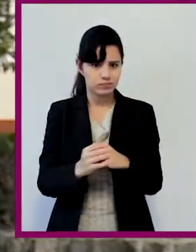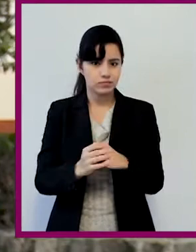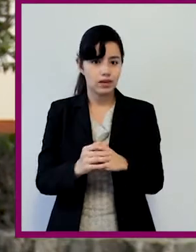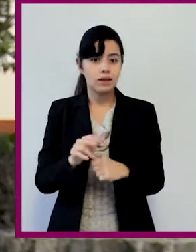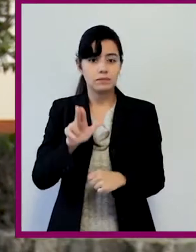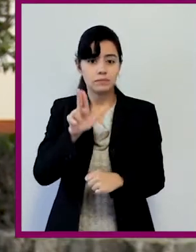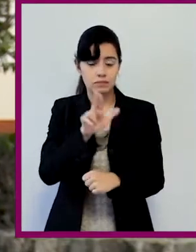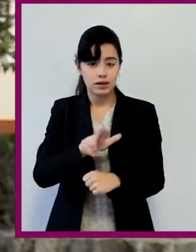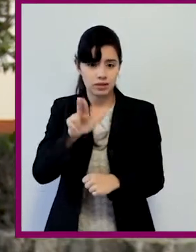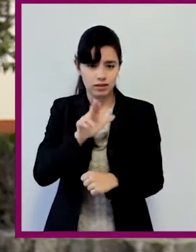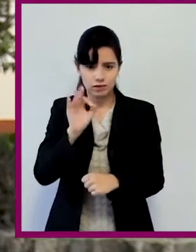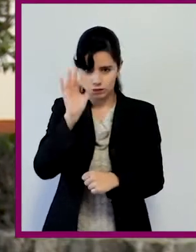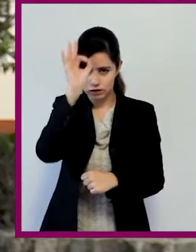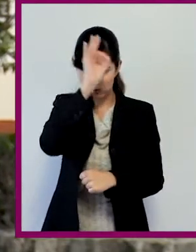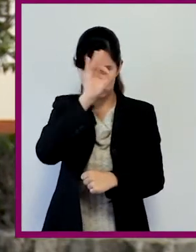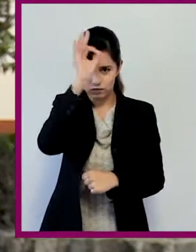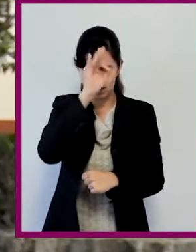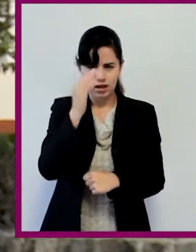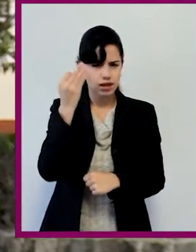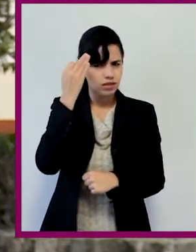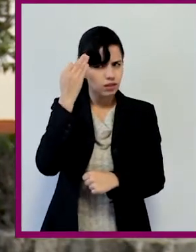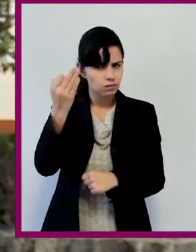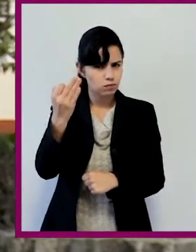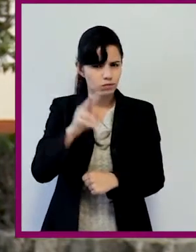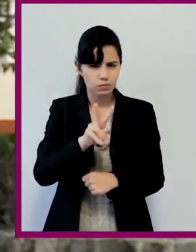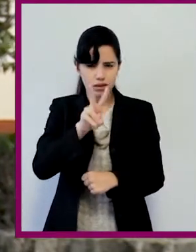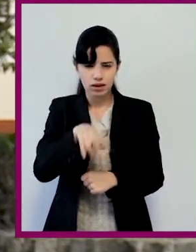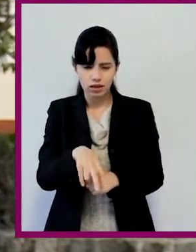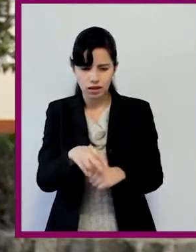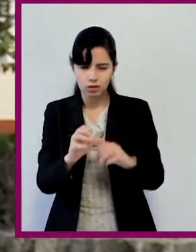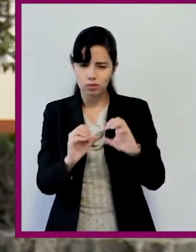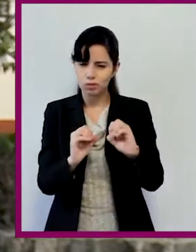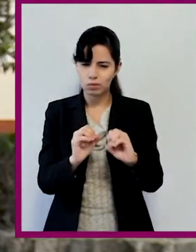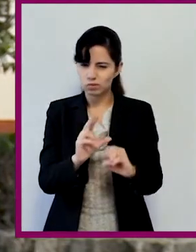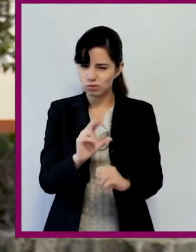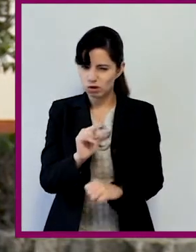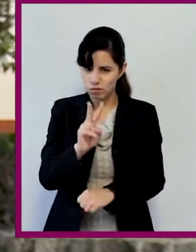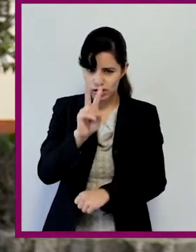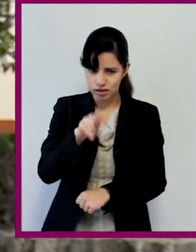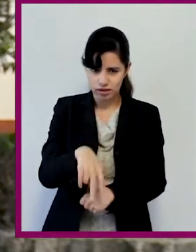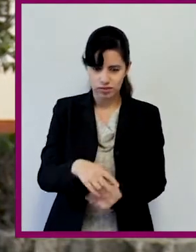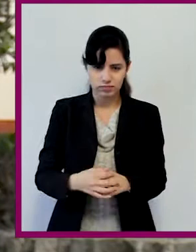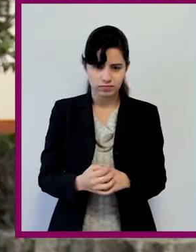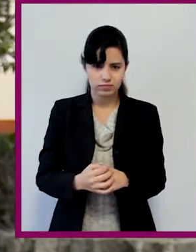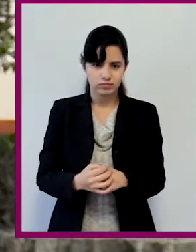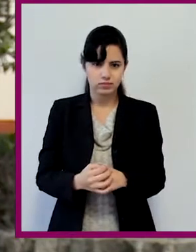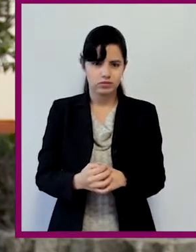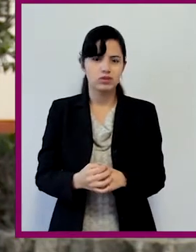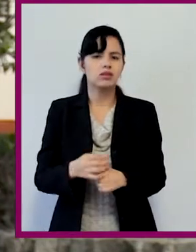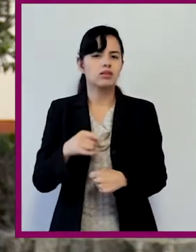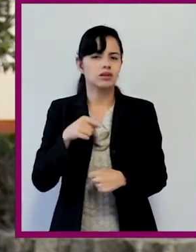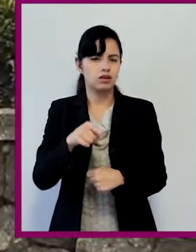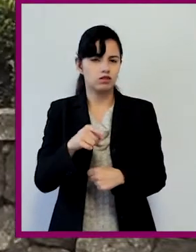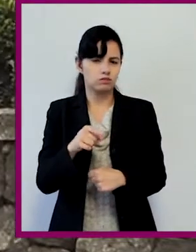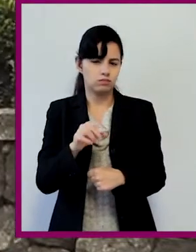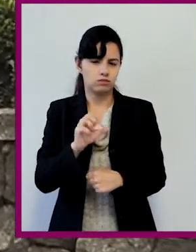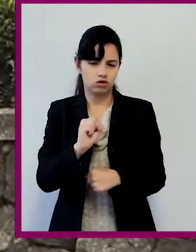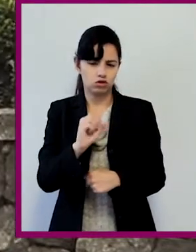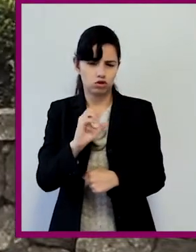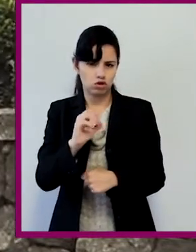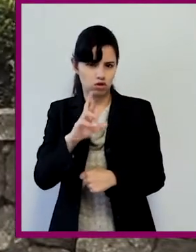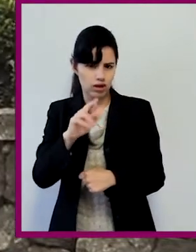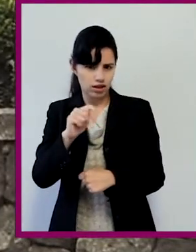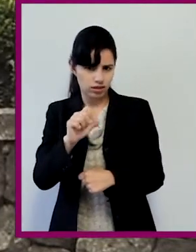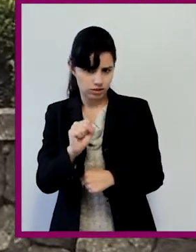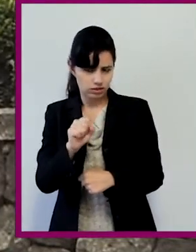filosofía, el tiempo, ¿verdad o no verdad? Fourier y su utopía, y el día que le dieron la cara a Sócrates.